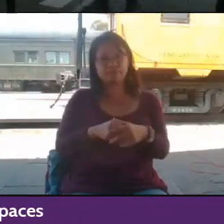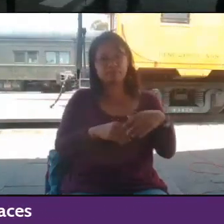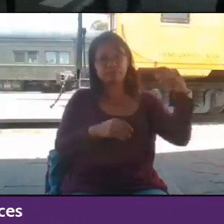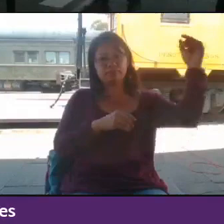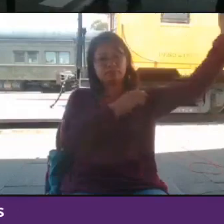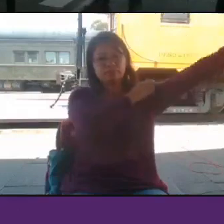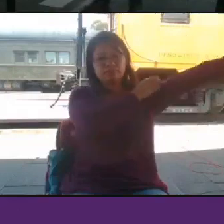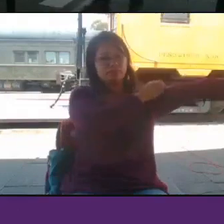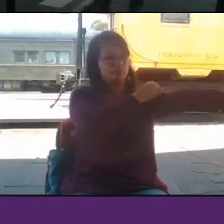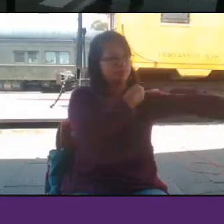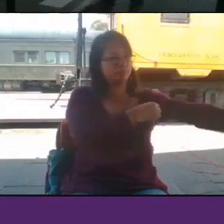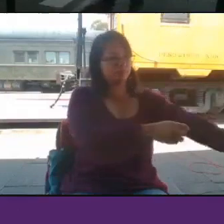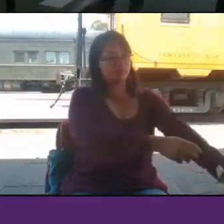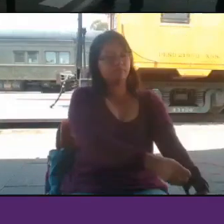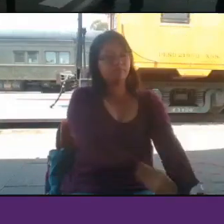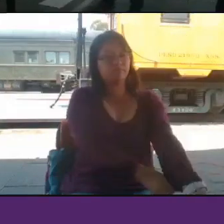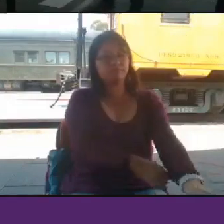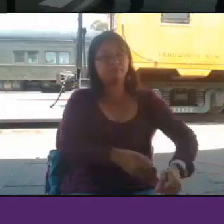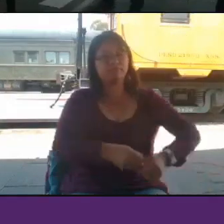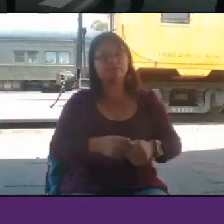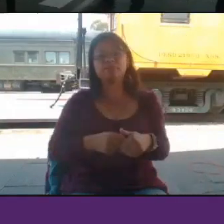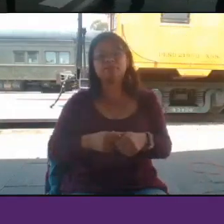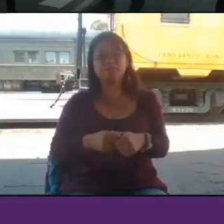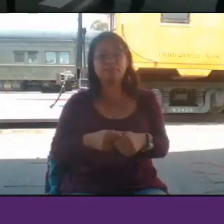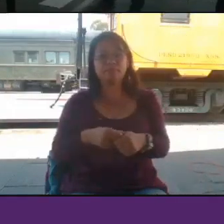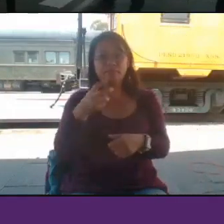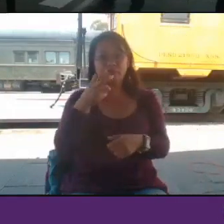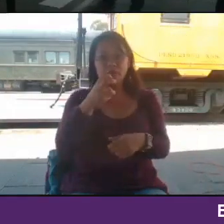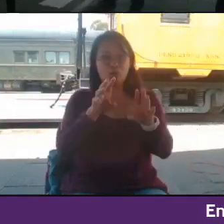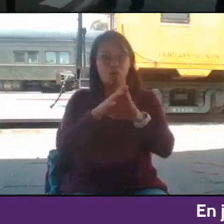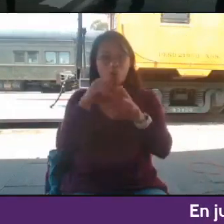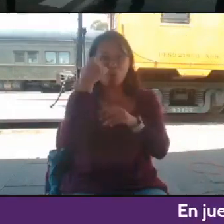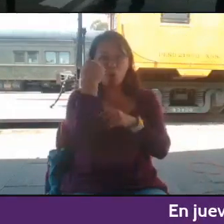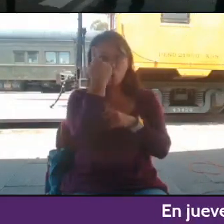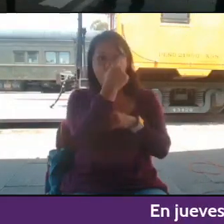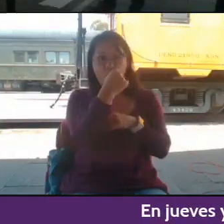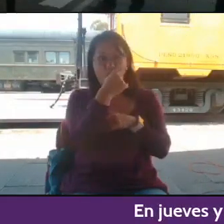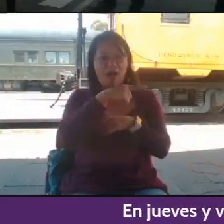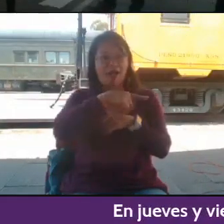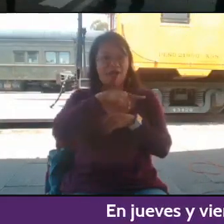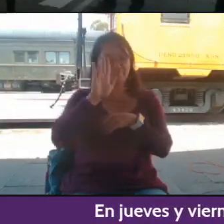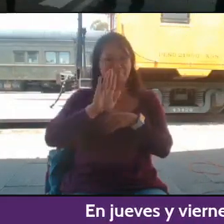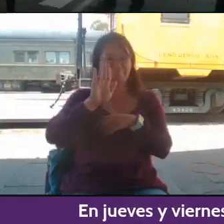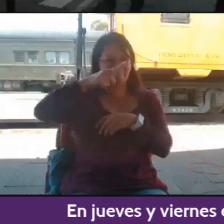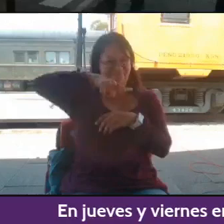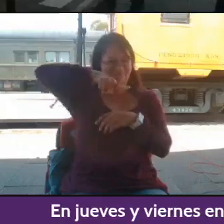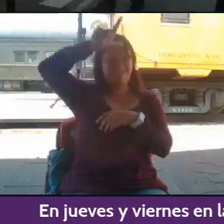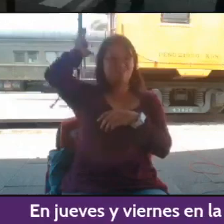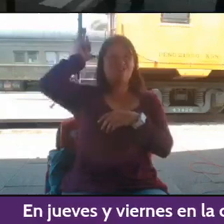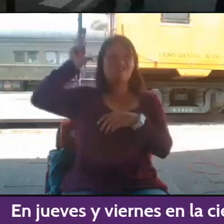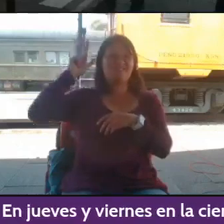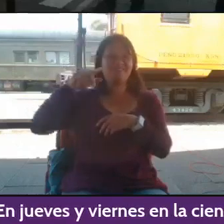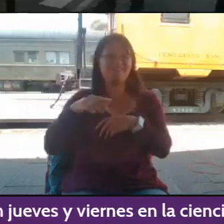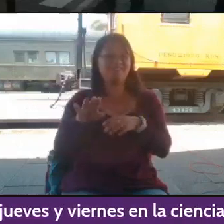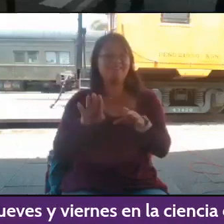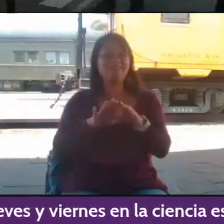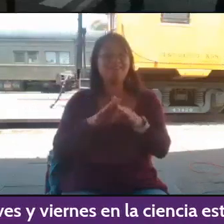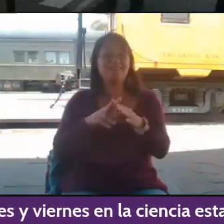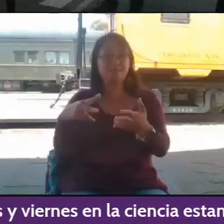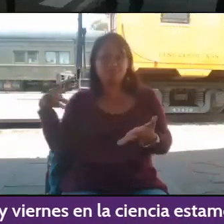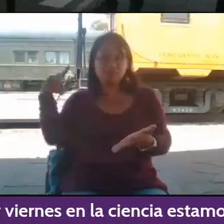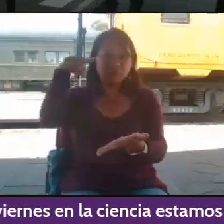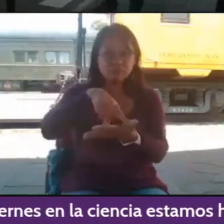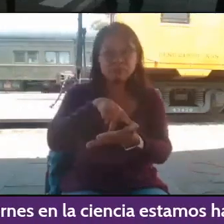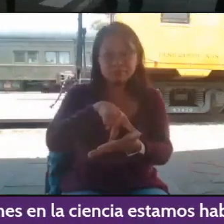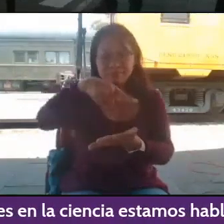a ver grande. Incluso esa cosa de que se vean los ojos como de loco, como desorbitado, es que es parte de imponer, ¿no? ¿Qué te impone más que alguien que te vea con